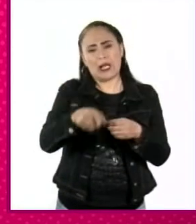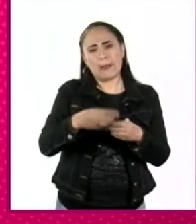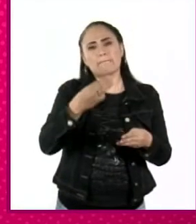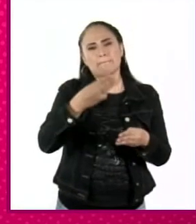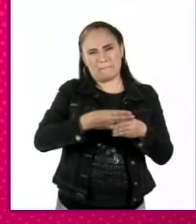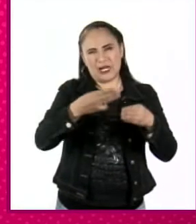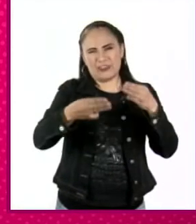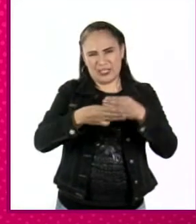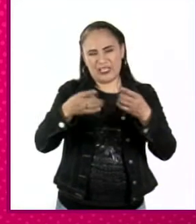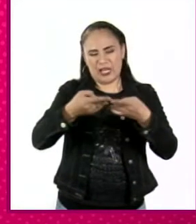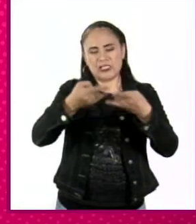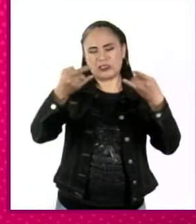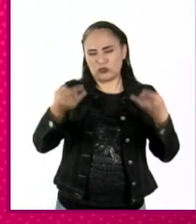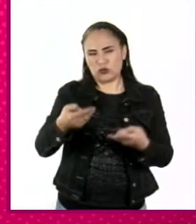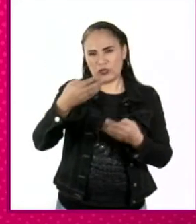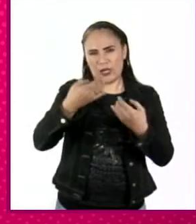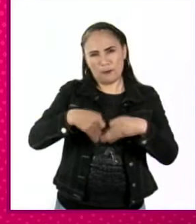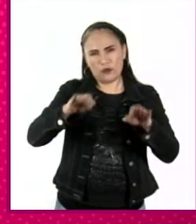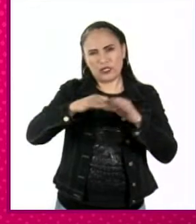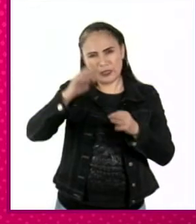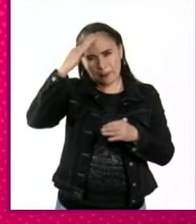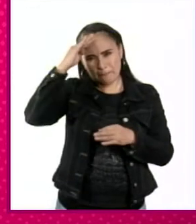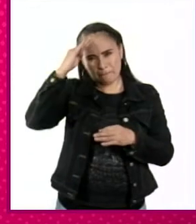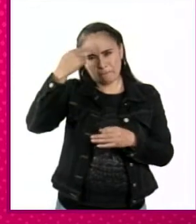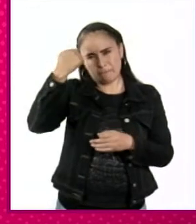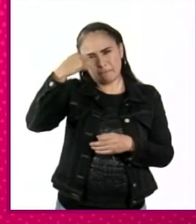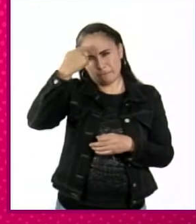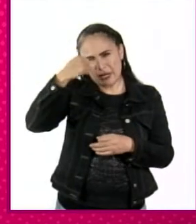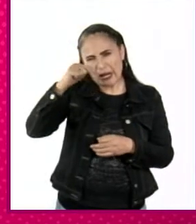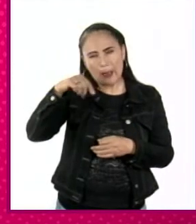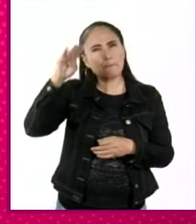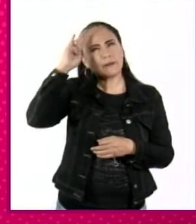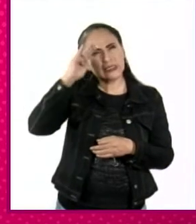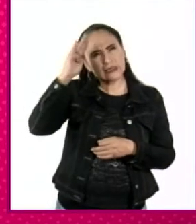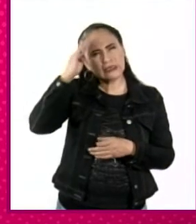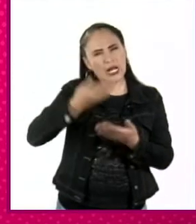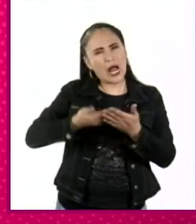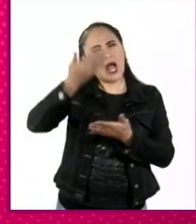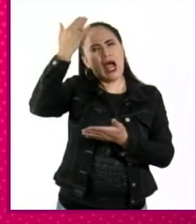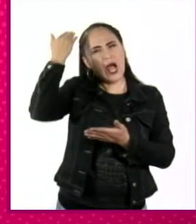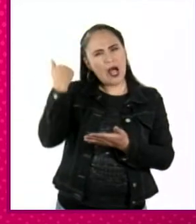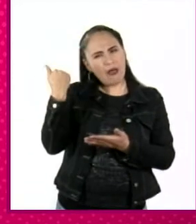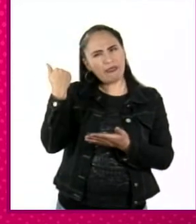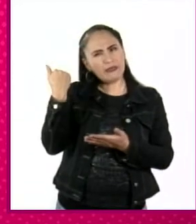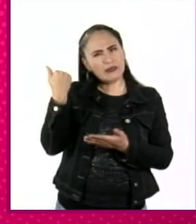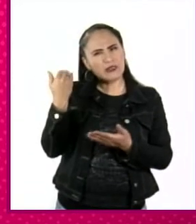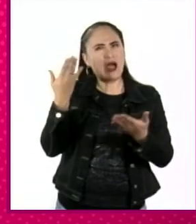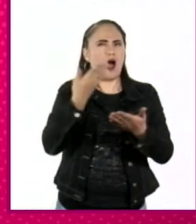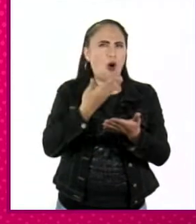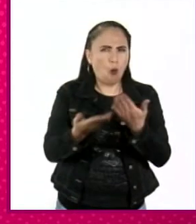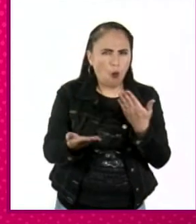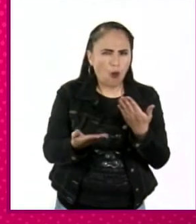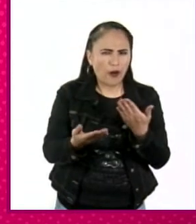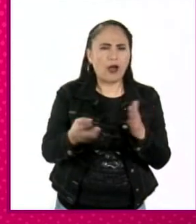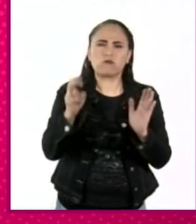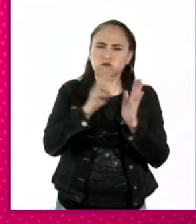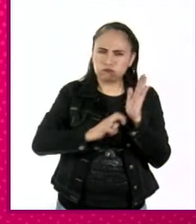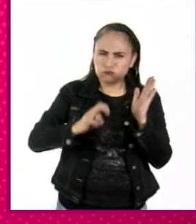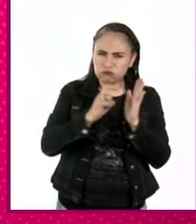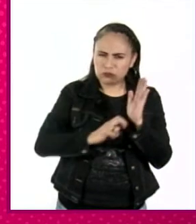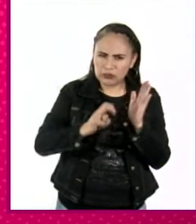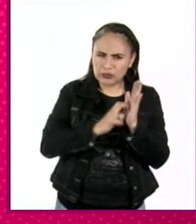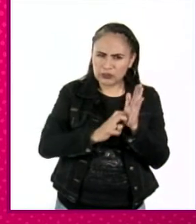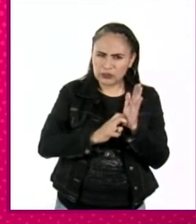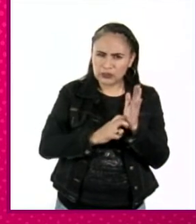importante para reflexionar a nuestro pasado, para poder mejorar nuestro presente y también para, de alguna